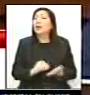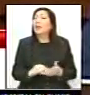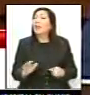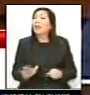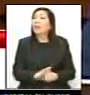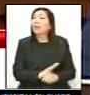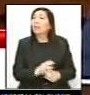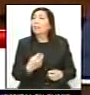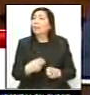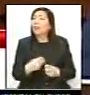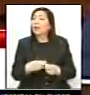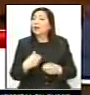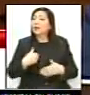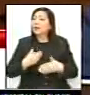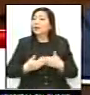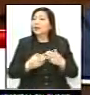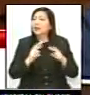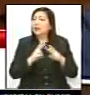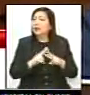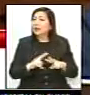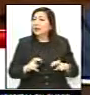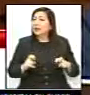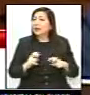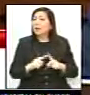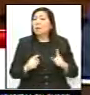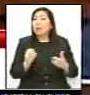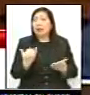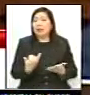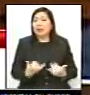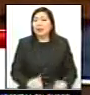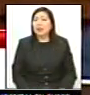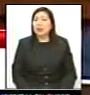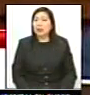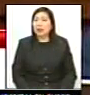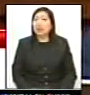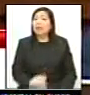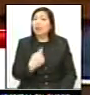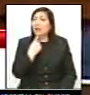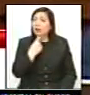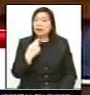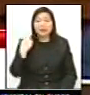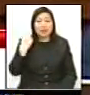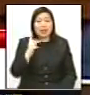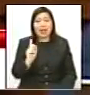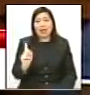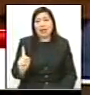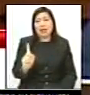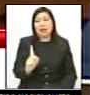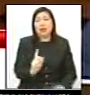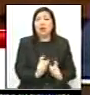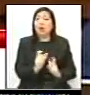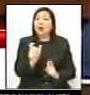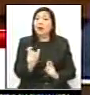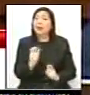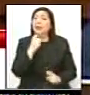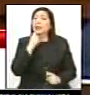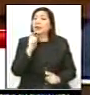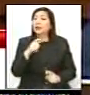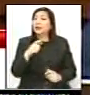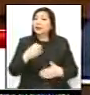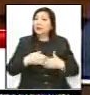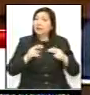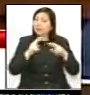complicado. Necesitamos continuar con la investigación. Por eso, presidente, llamo a la reflexión a cada uno de los congresistas. Necesitamos